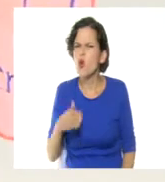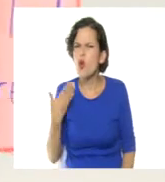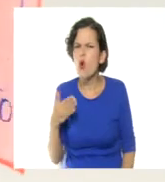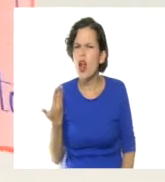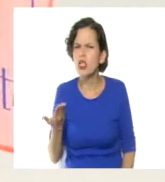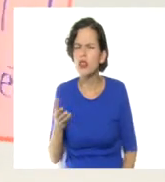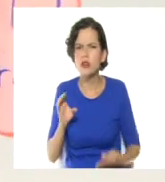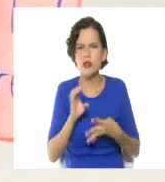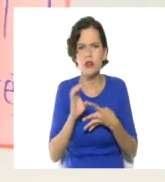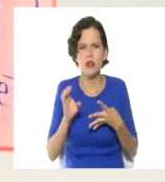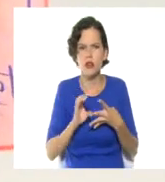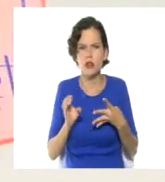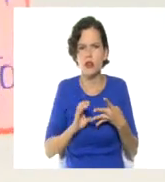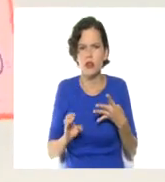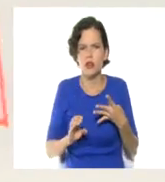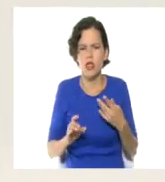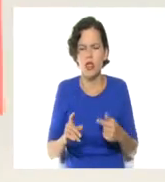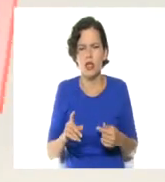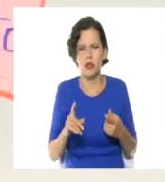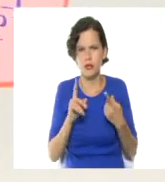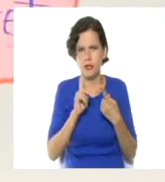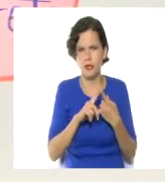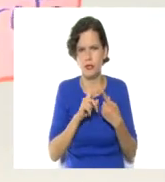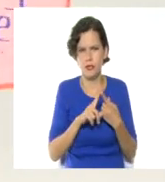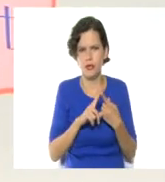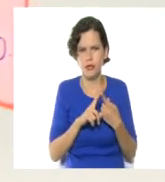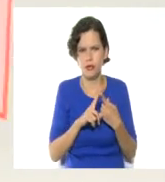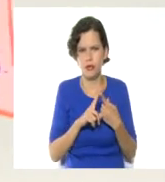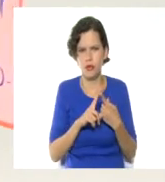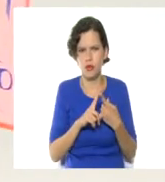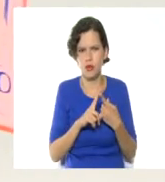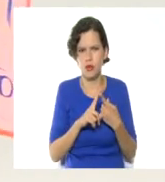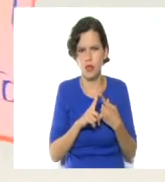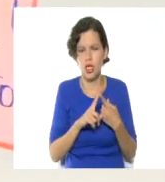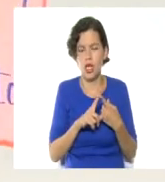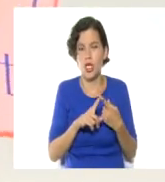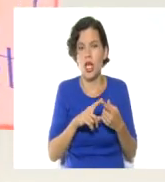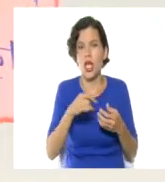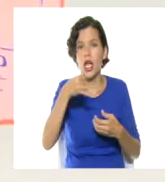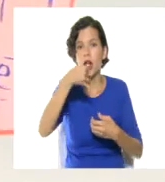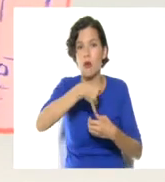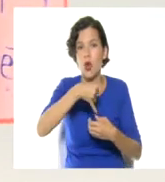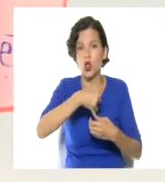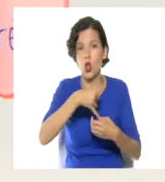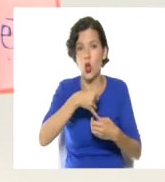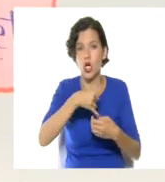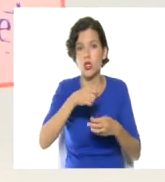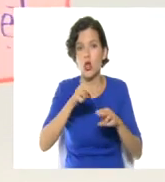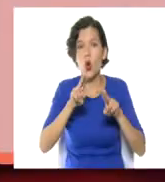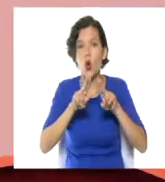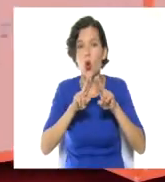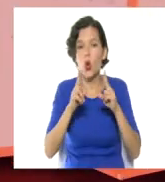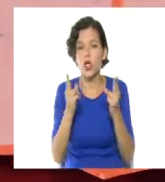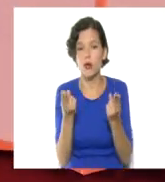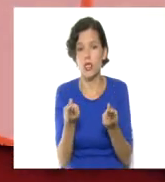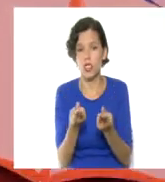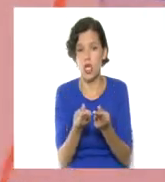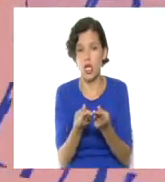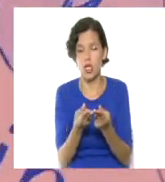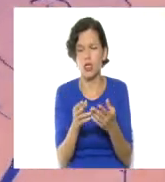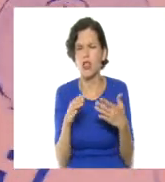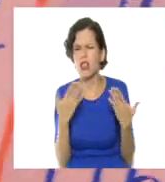¿Cuáles son? La primera, que el voto es universal. ¿Qué quiere decir